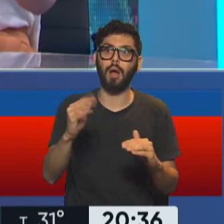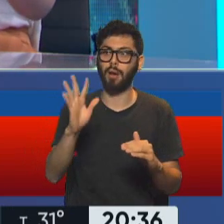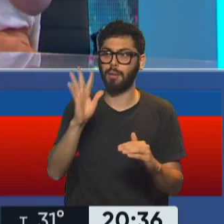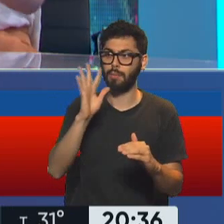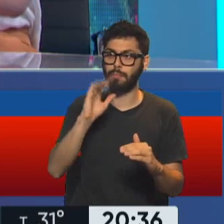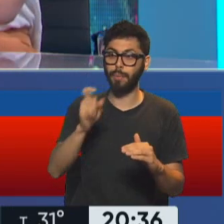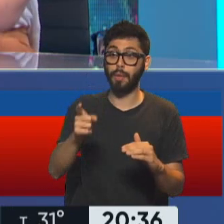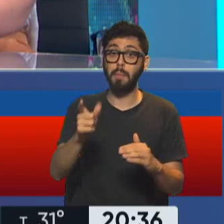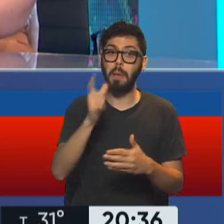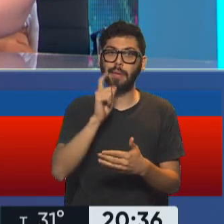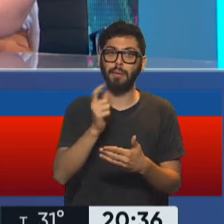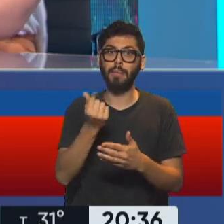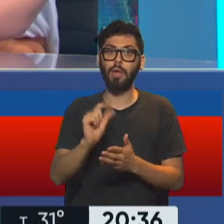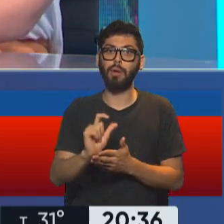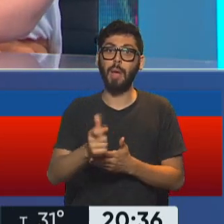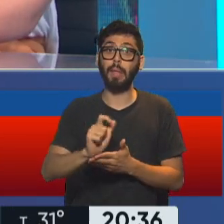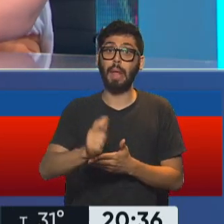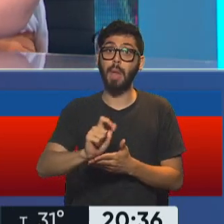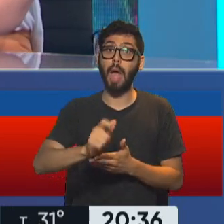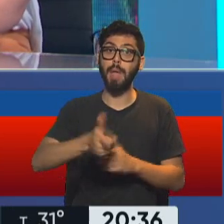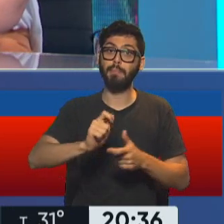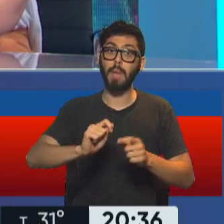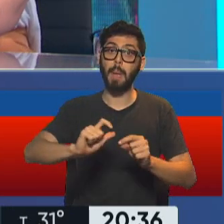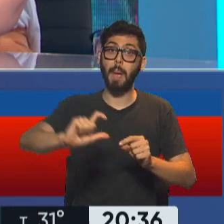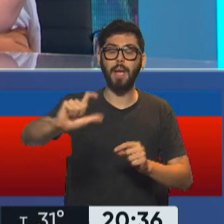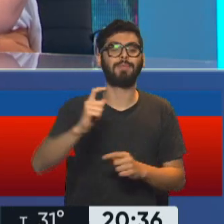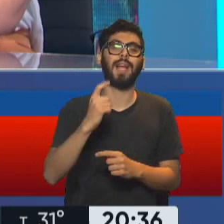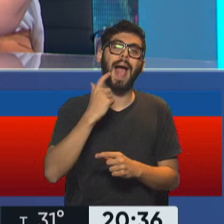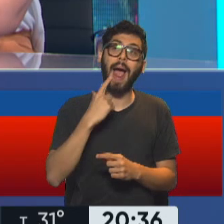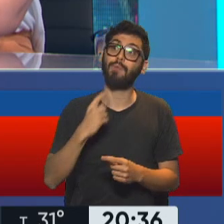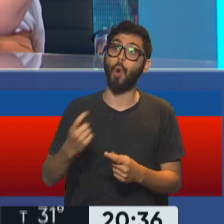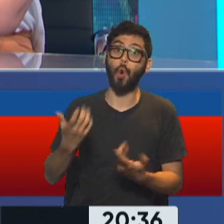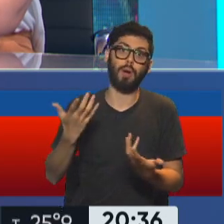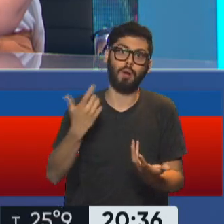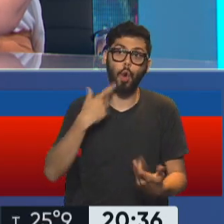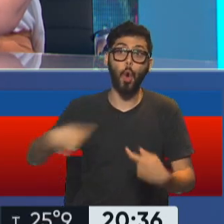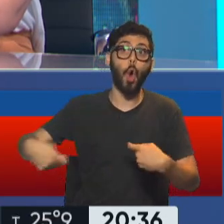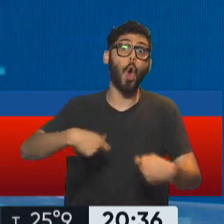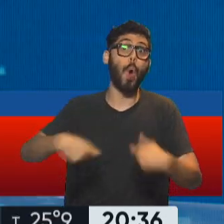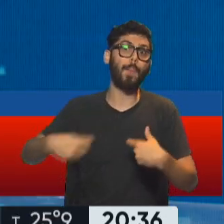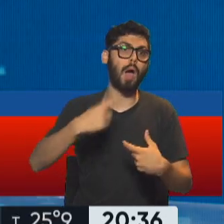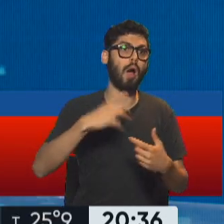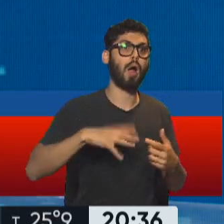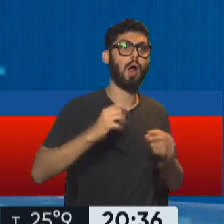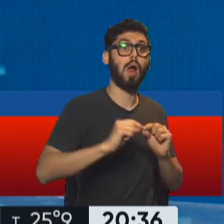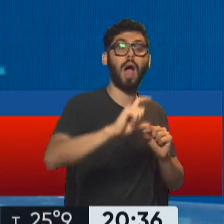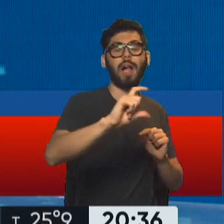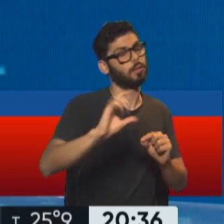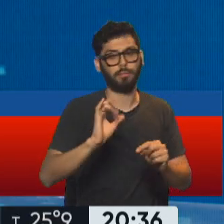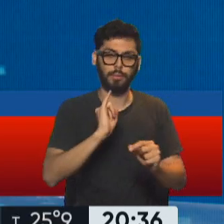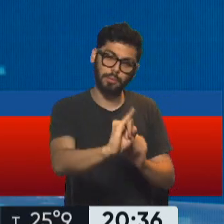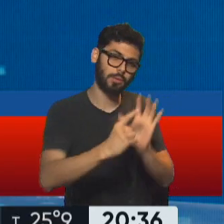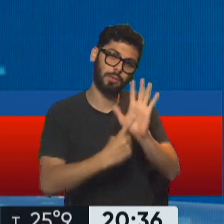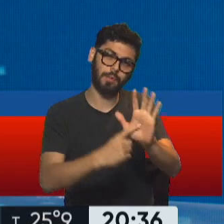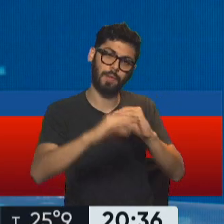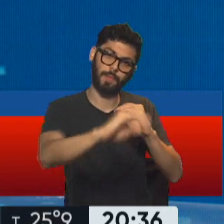había una remarcación constante, ¿no? En la medida de mayor demanda podía aumentar el precio. Claro, ¿qué se encontraba desde el